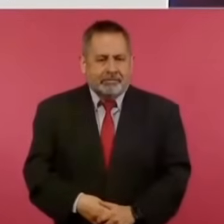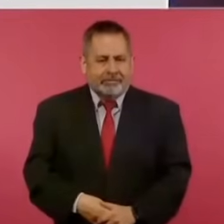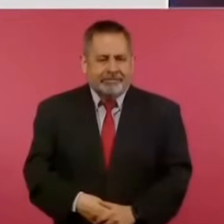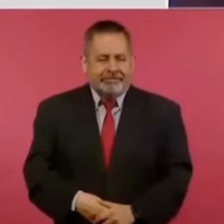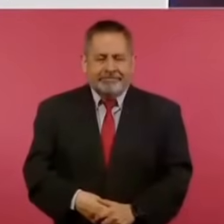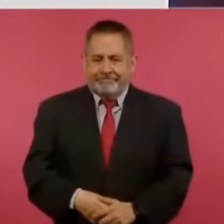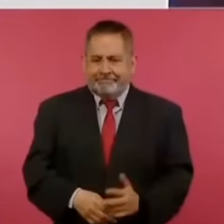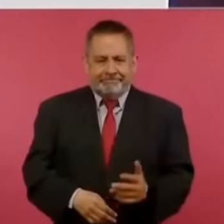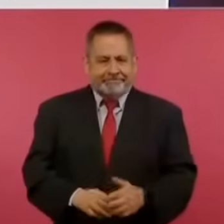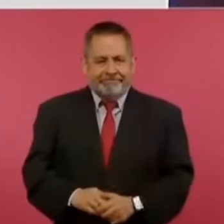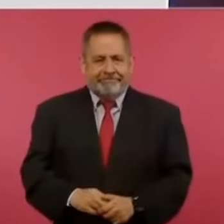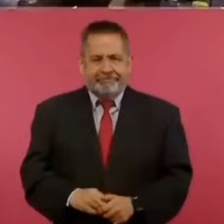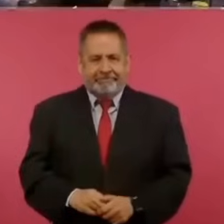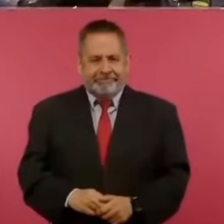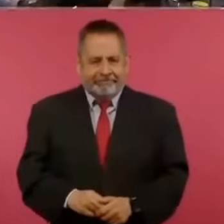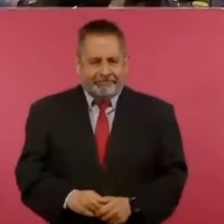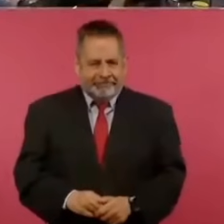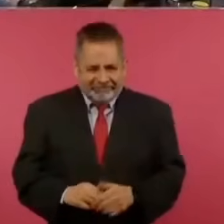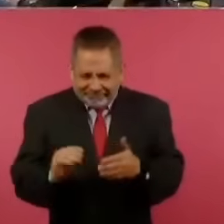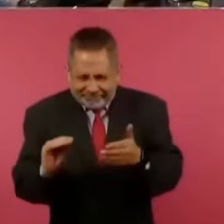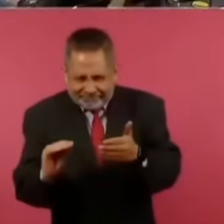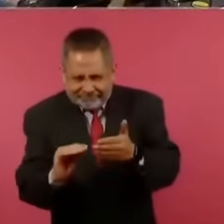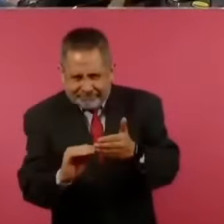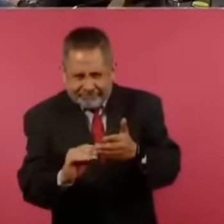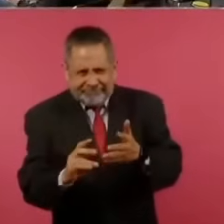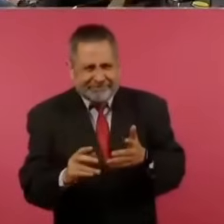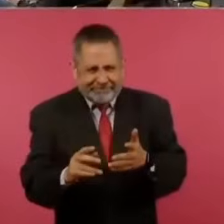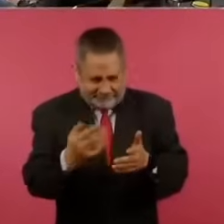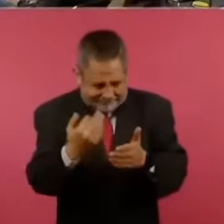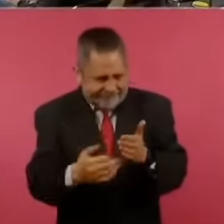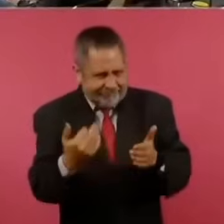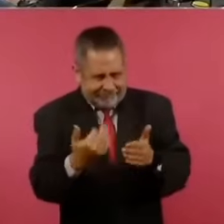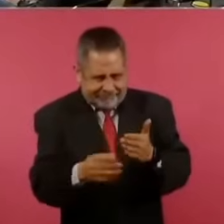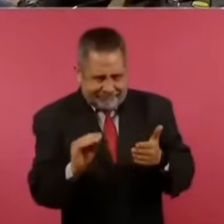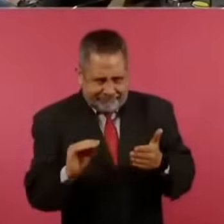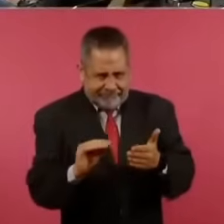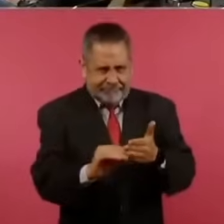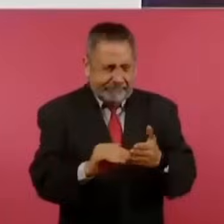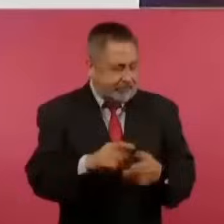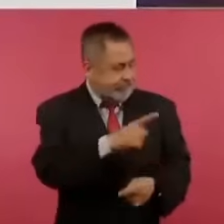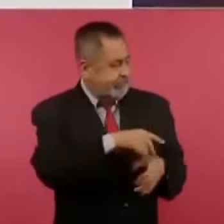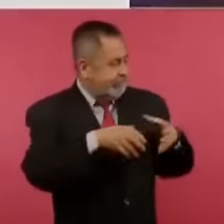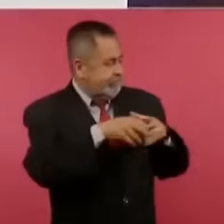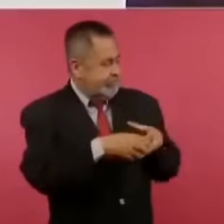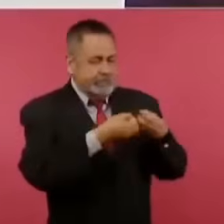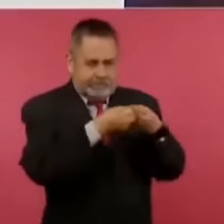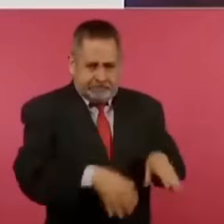Todavía, si hubiesen puesto aquí el daño a la oligarquía